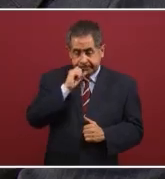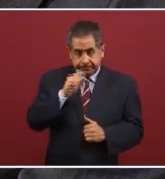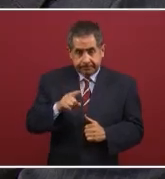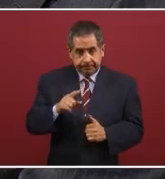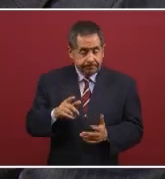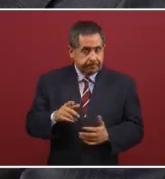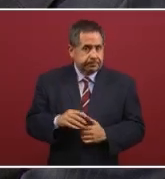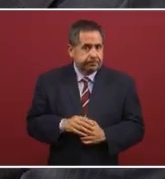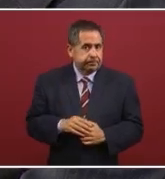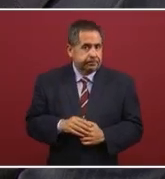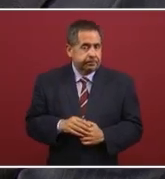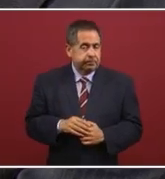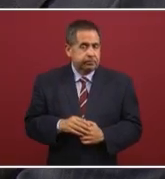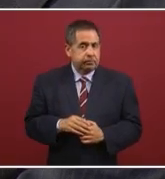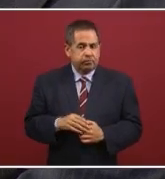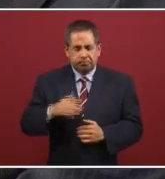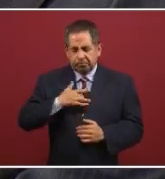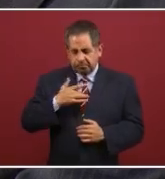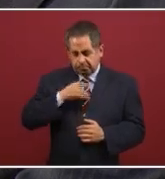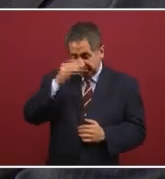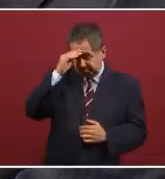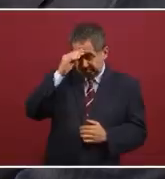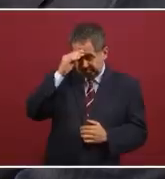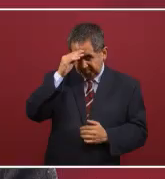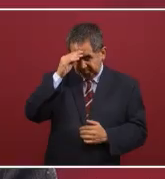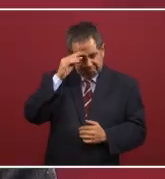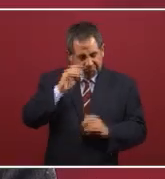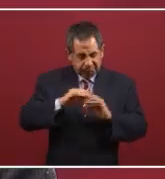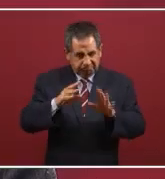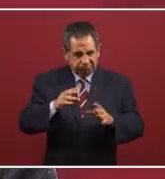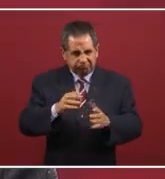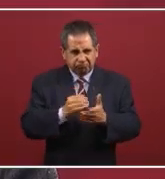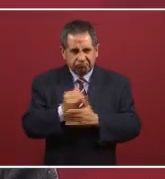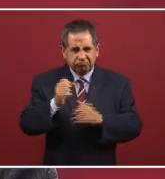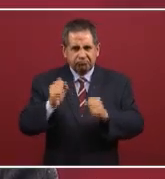y yo apuesto a que se va a aprobar